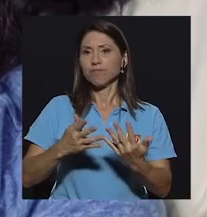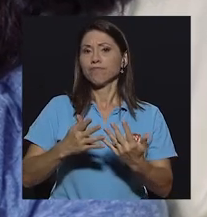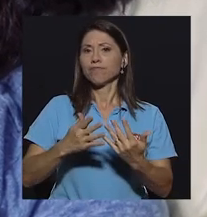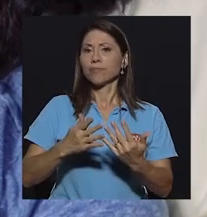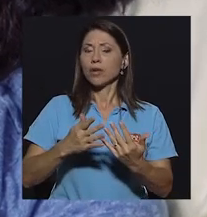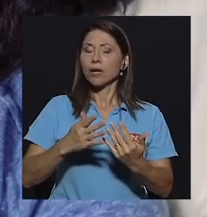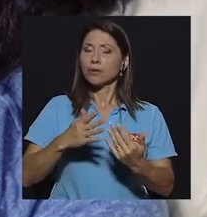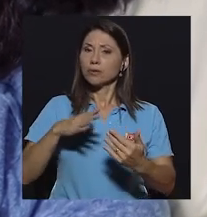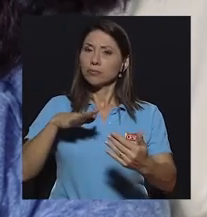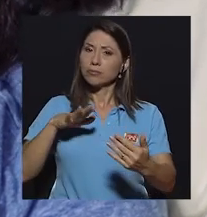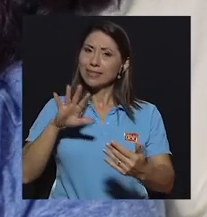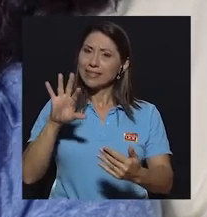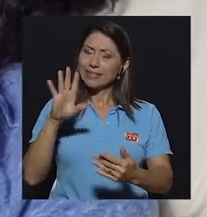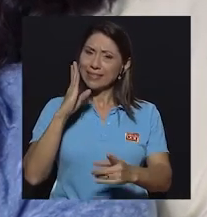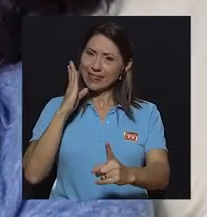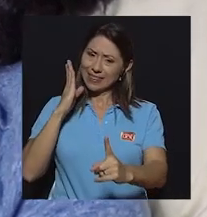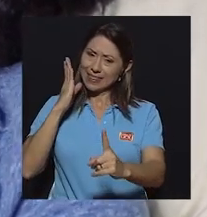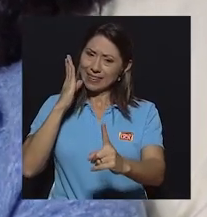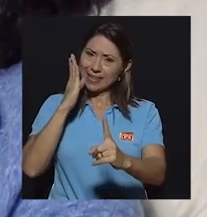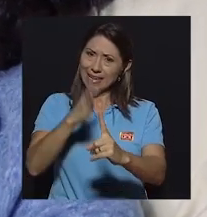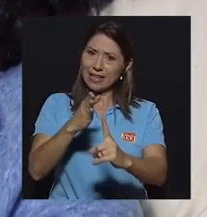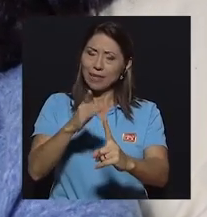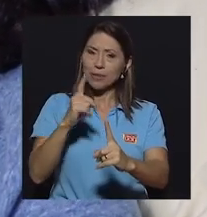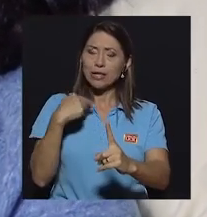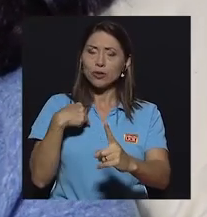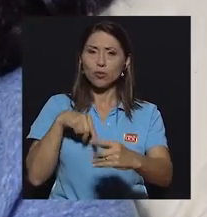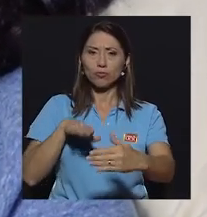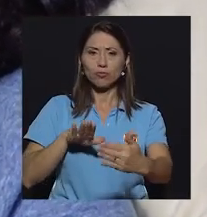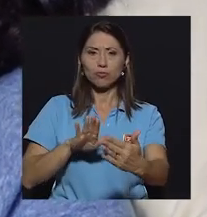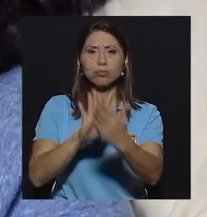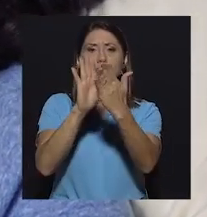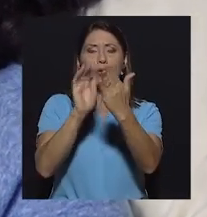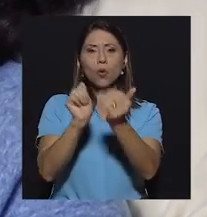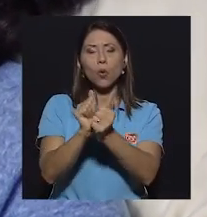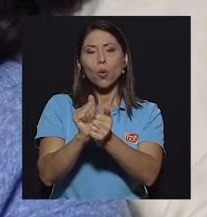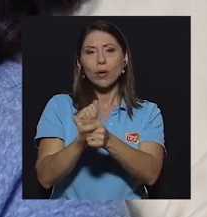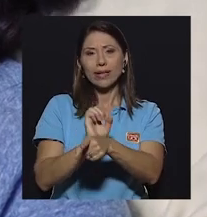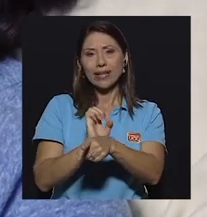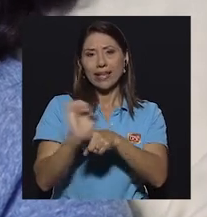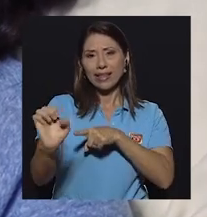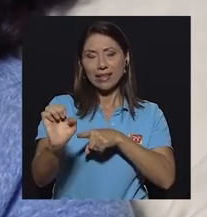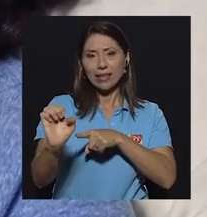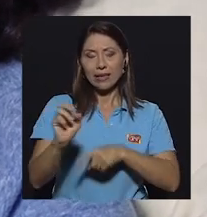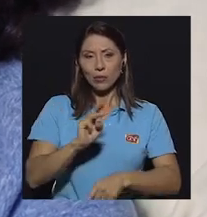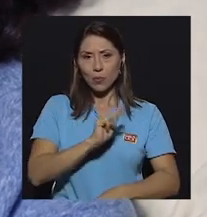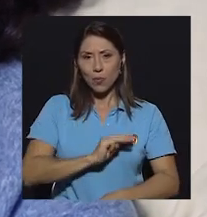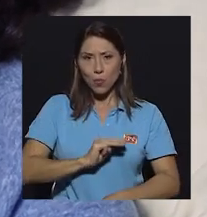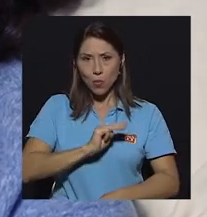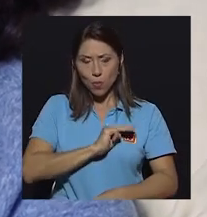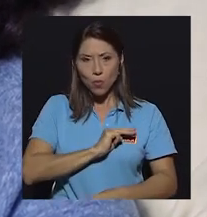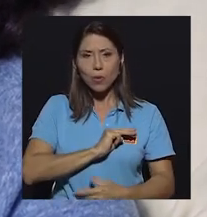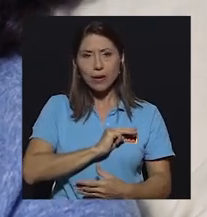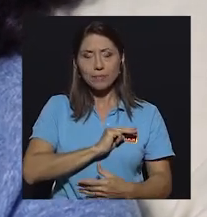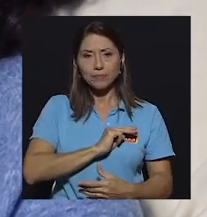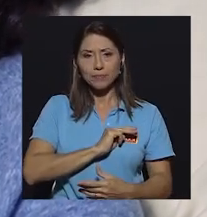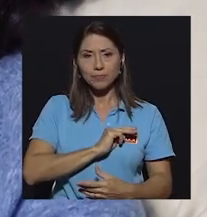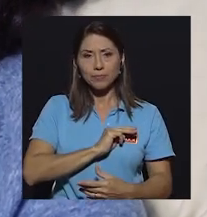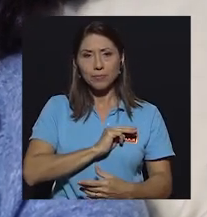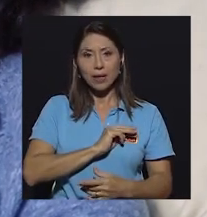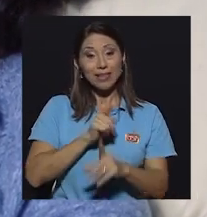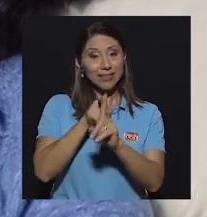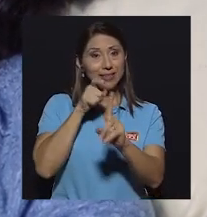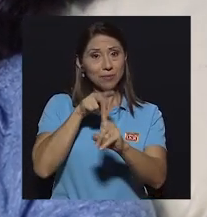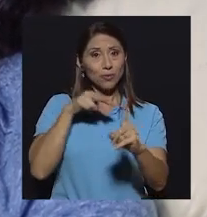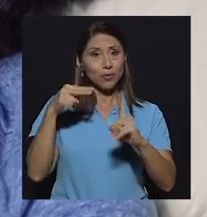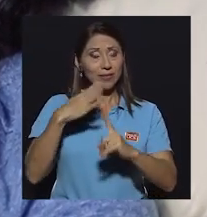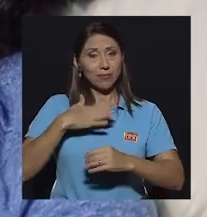que sé que eventualmente iban a ver un producto final o que prácticamente estaban